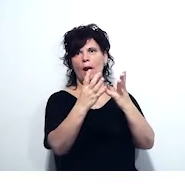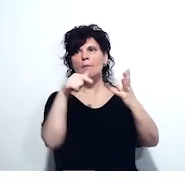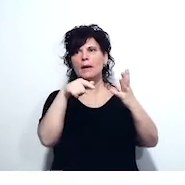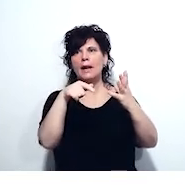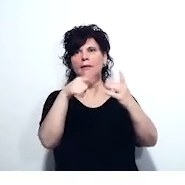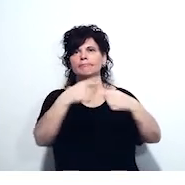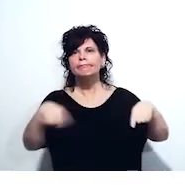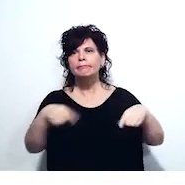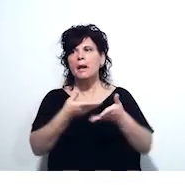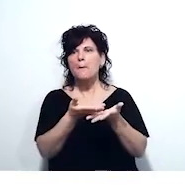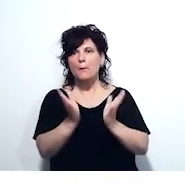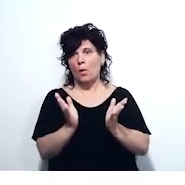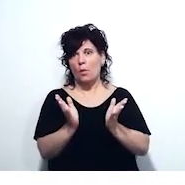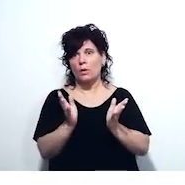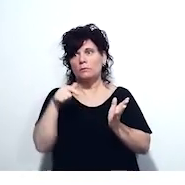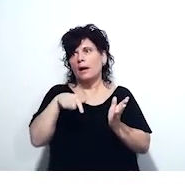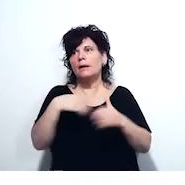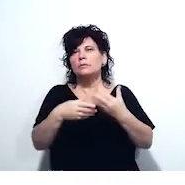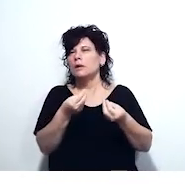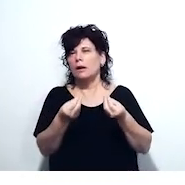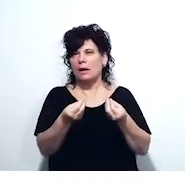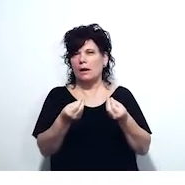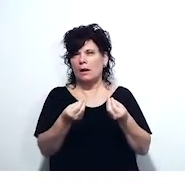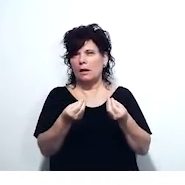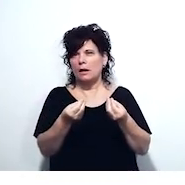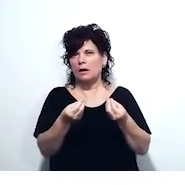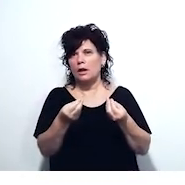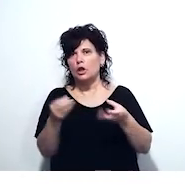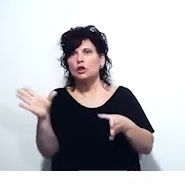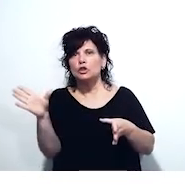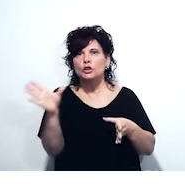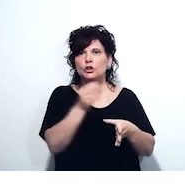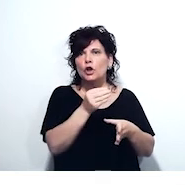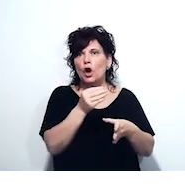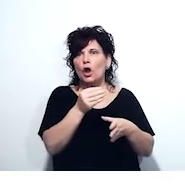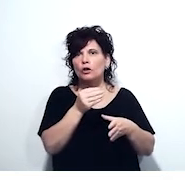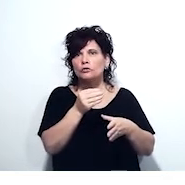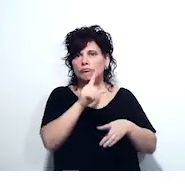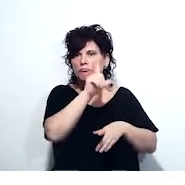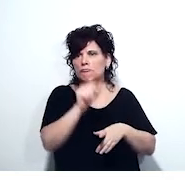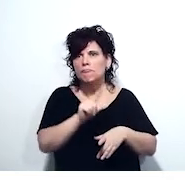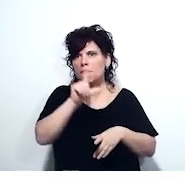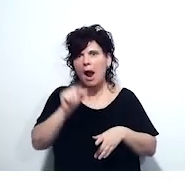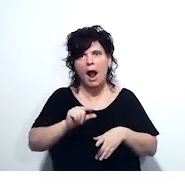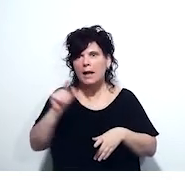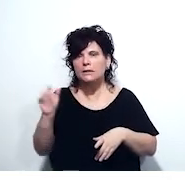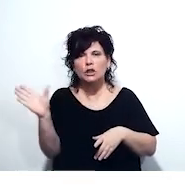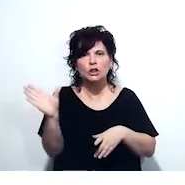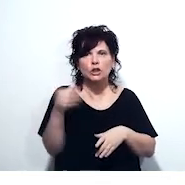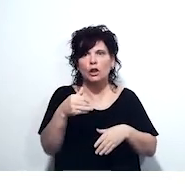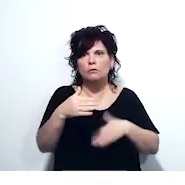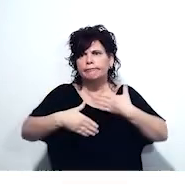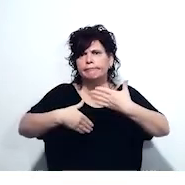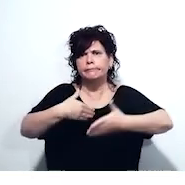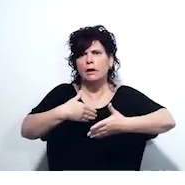crear estos bienes públicos, porque en definitiva lo que está pasando es que creamos todos, desarrollados y no desarrollados, una gran cantidad de datos que lo